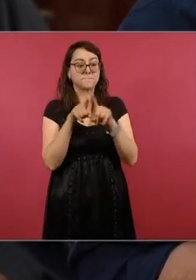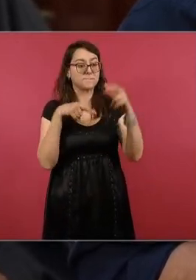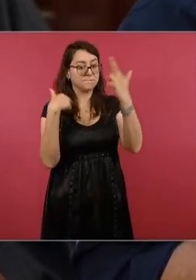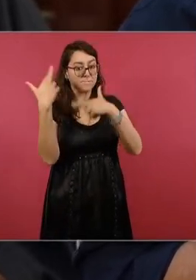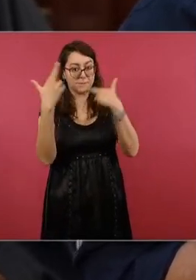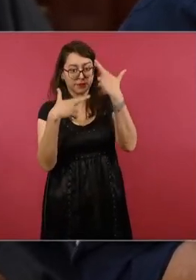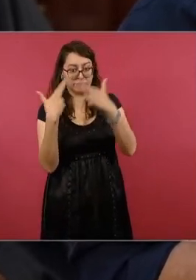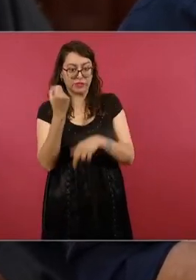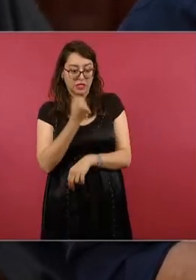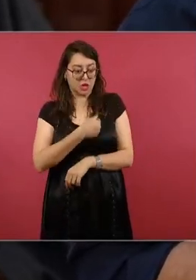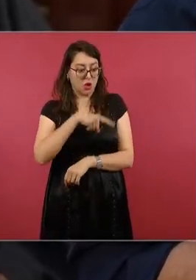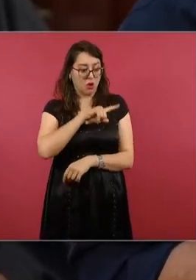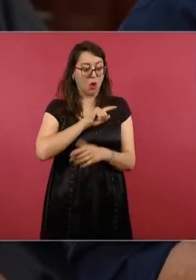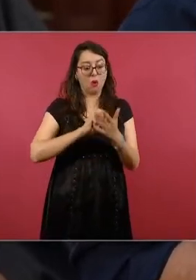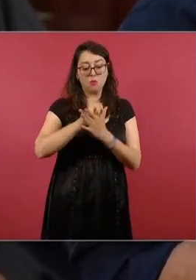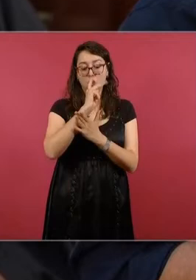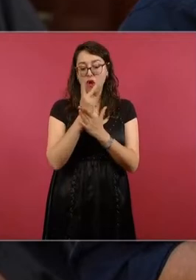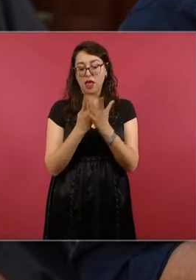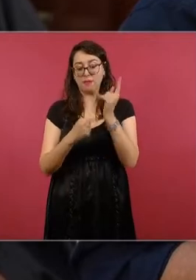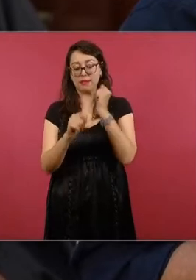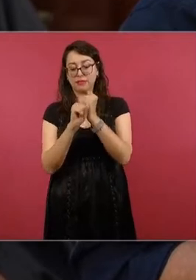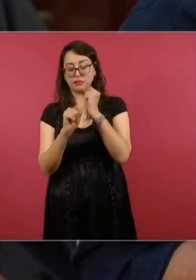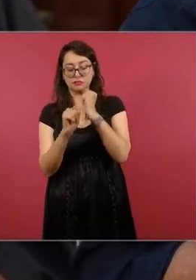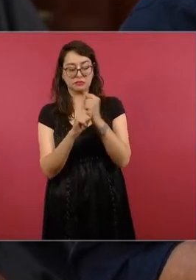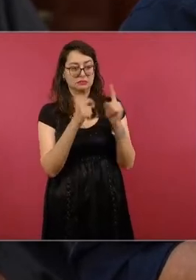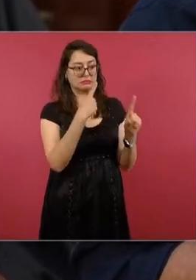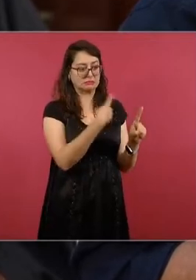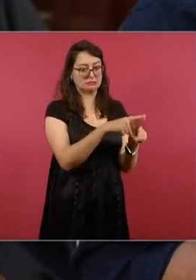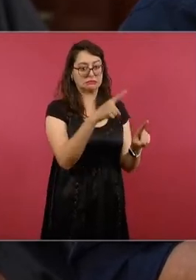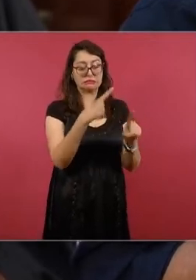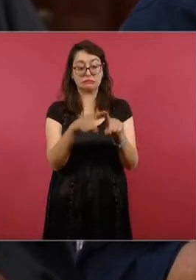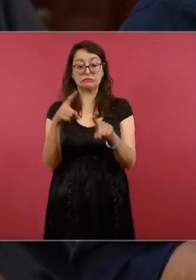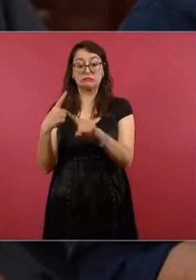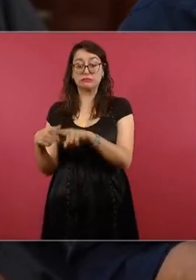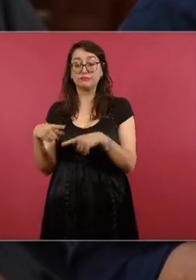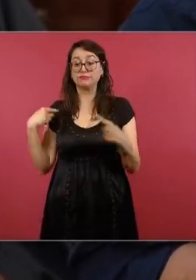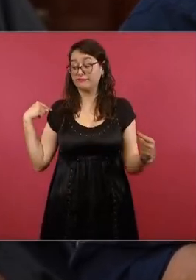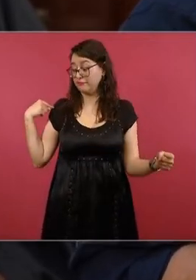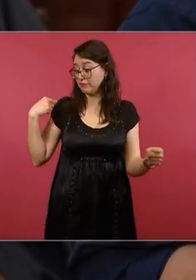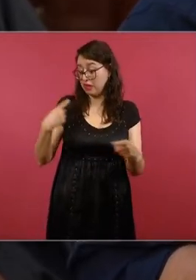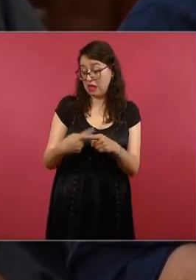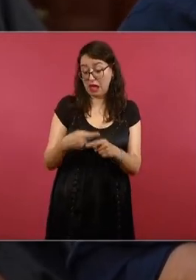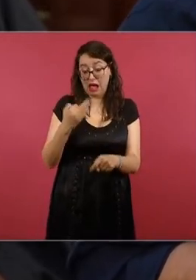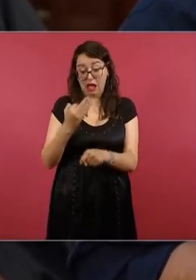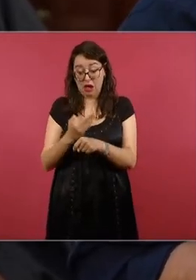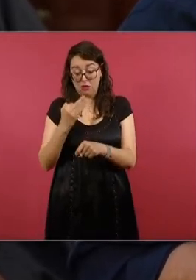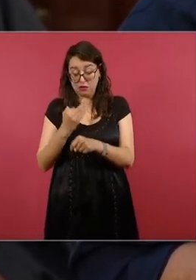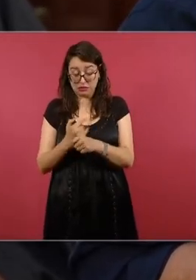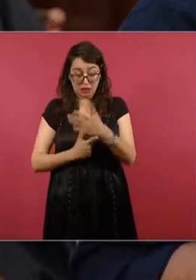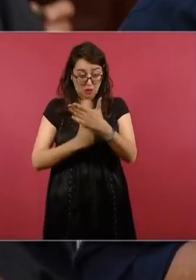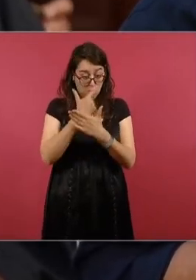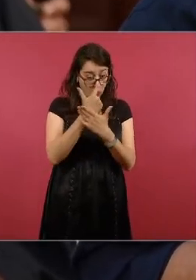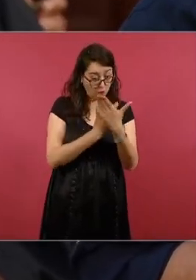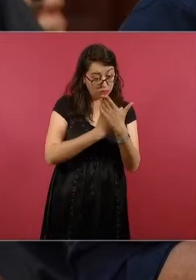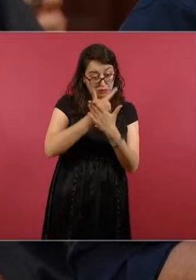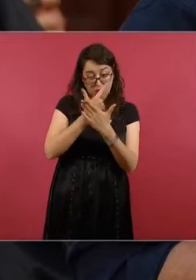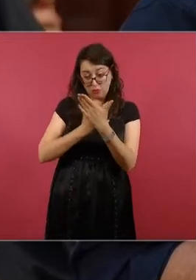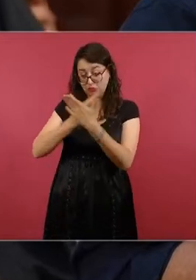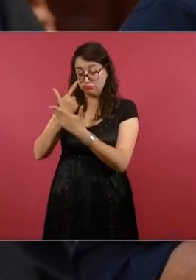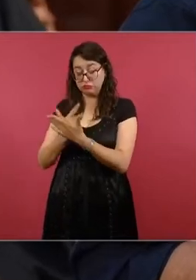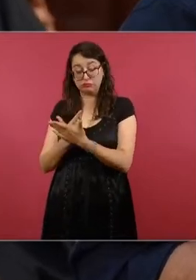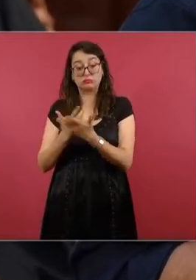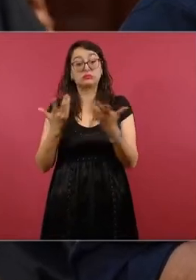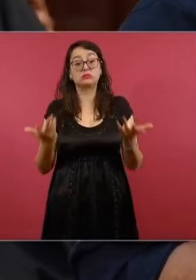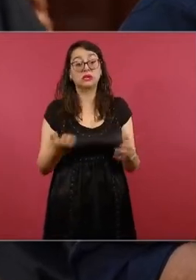salud, programas sociales, transporte, etcétera. Los primeros resultados, presidente, de esta revisión de la gestión priista, bueno,